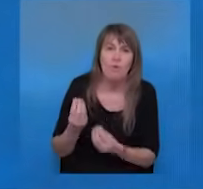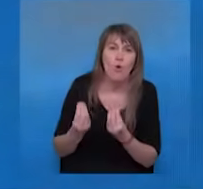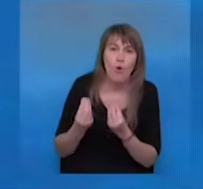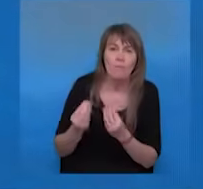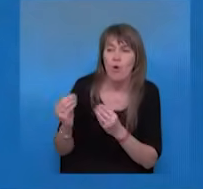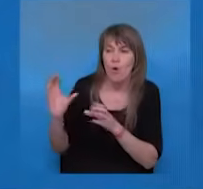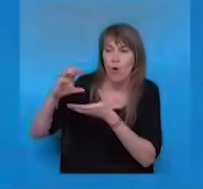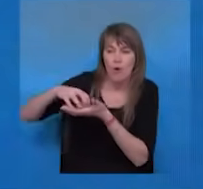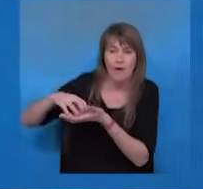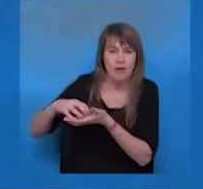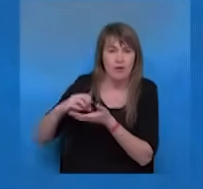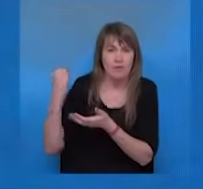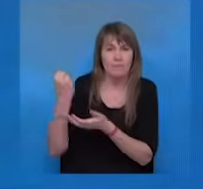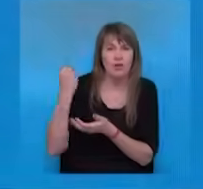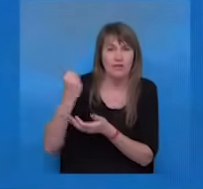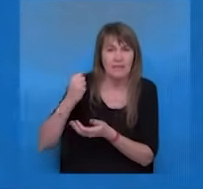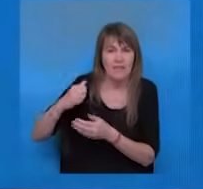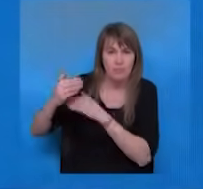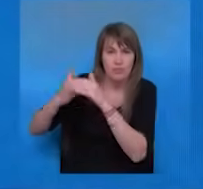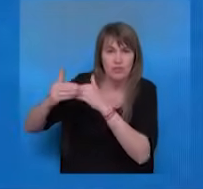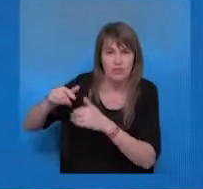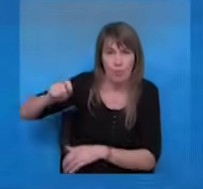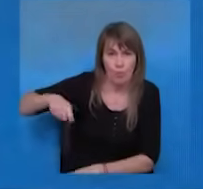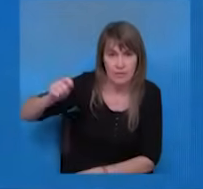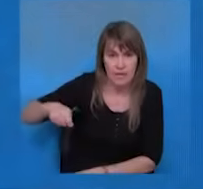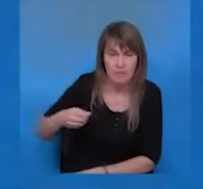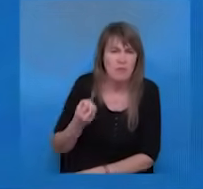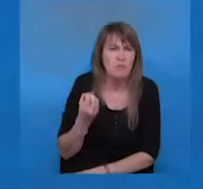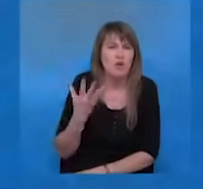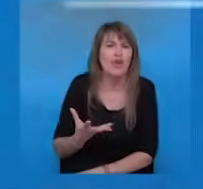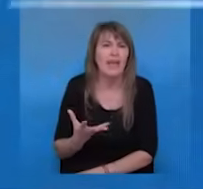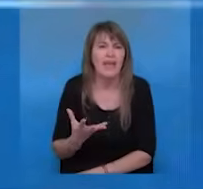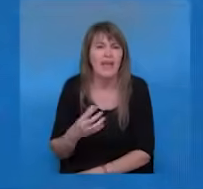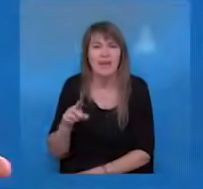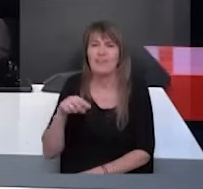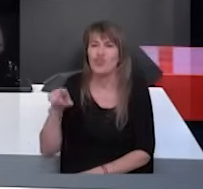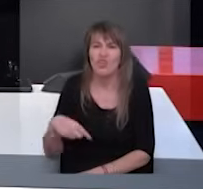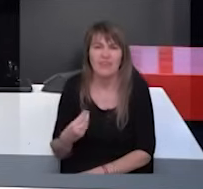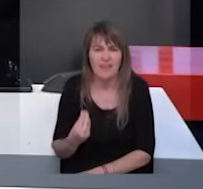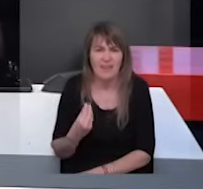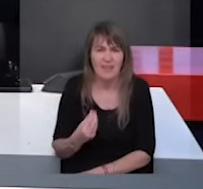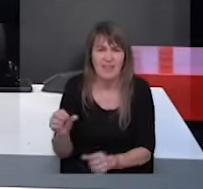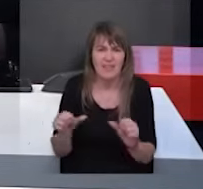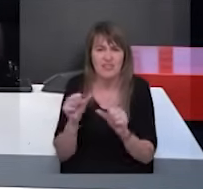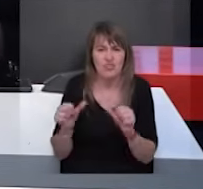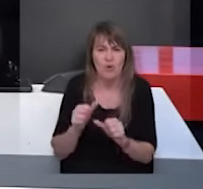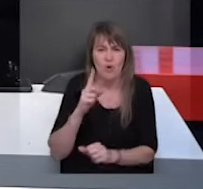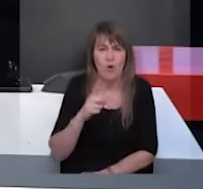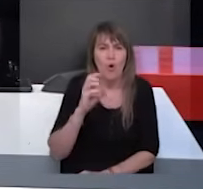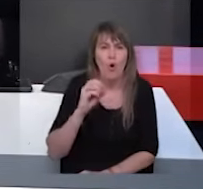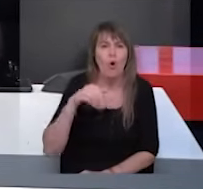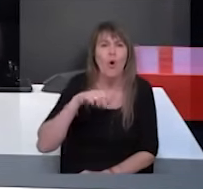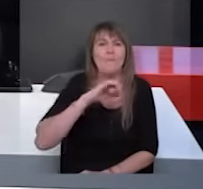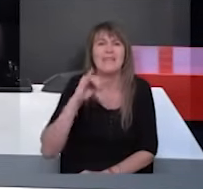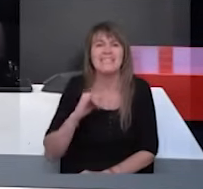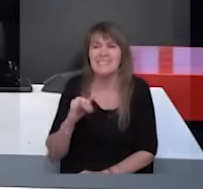órgano clave en el proceso judicial pero no dice Por qué dónde elmetro tienen un sóm